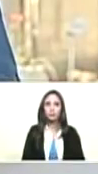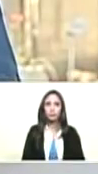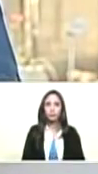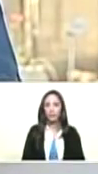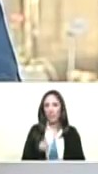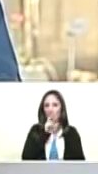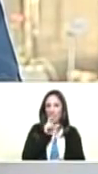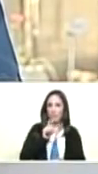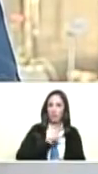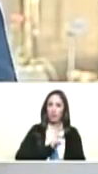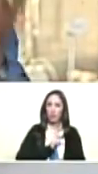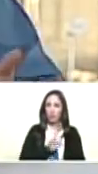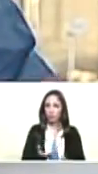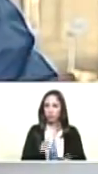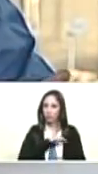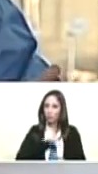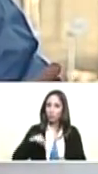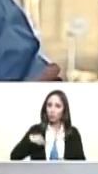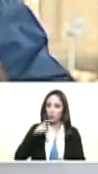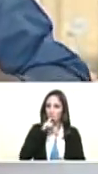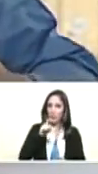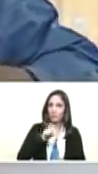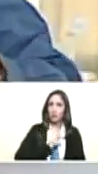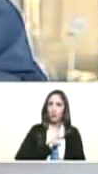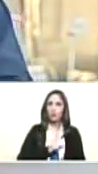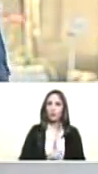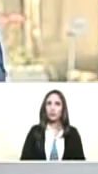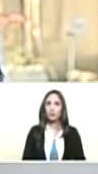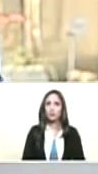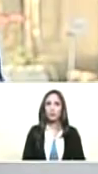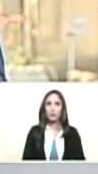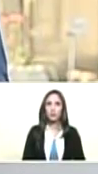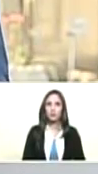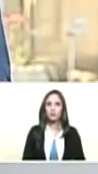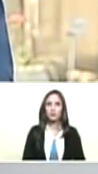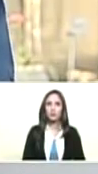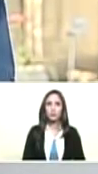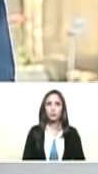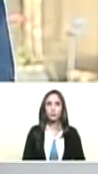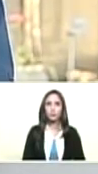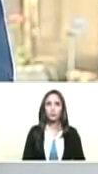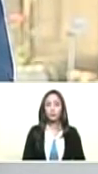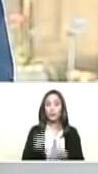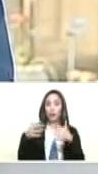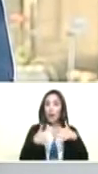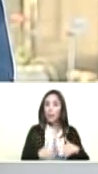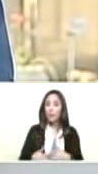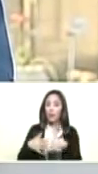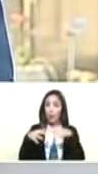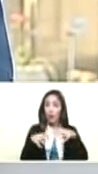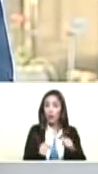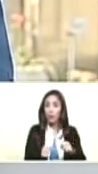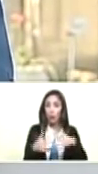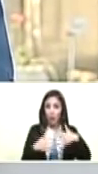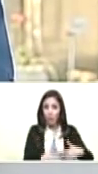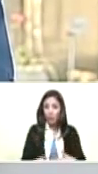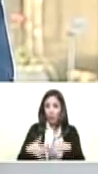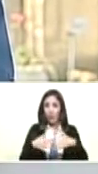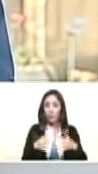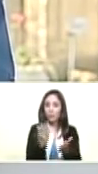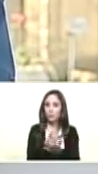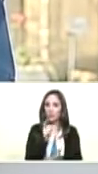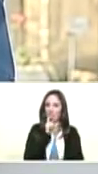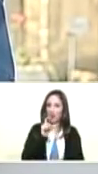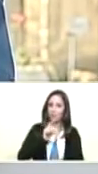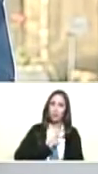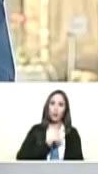estoy hablando, porque la patria tiene enemigos, el pueblo tiene enemigos, el imperialismo es enemigo del pueblo venezolano,